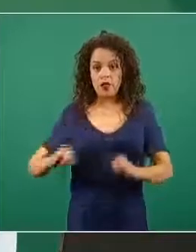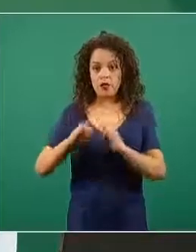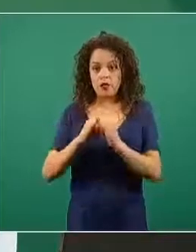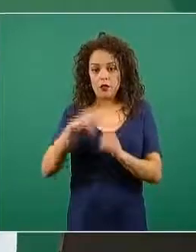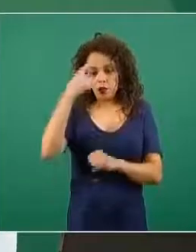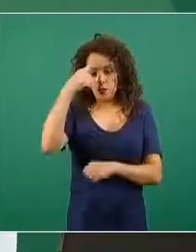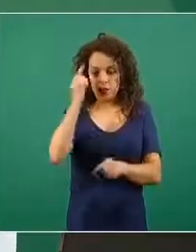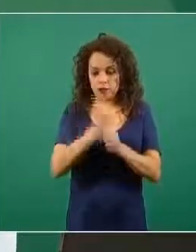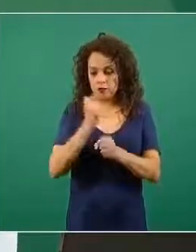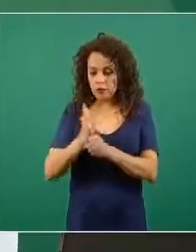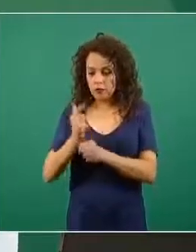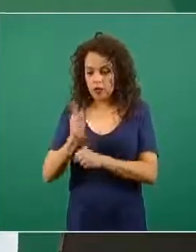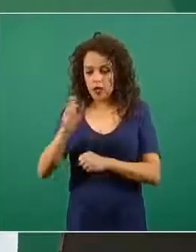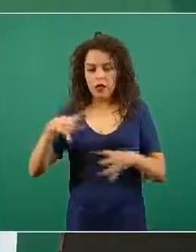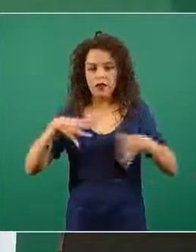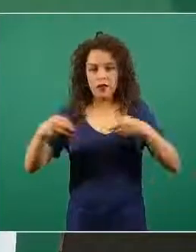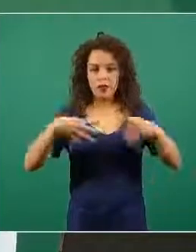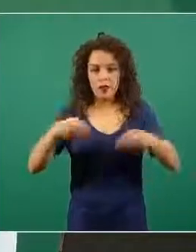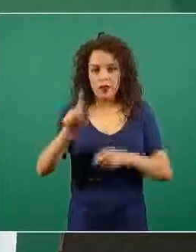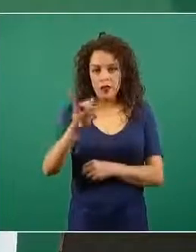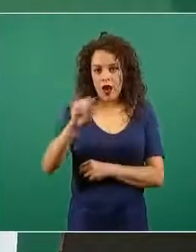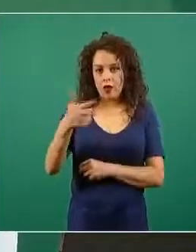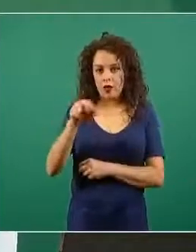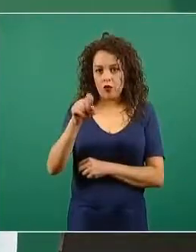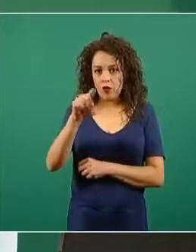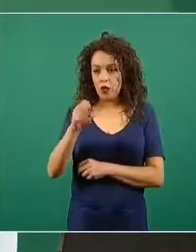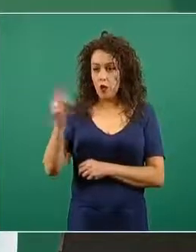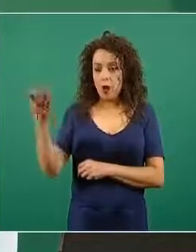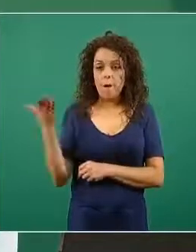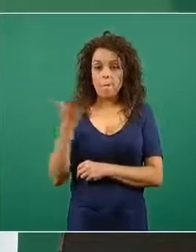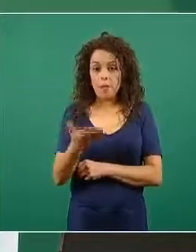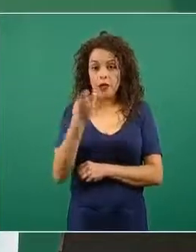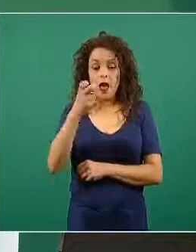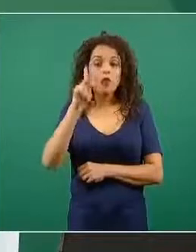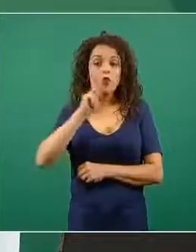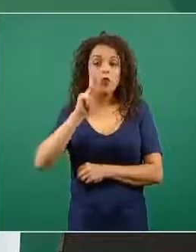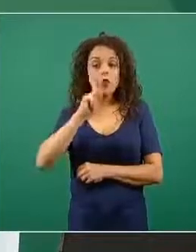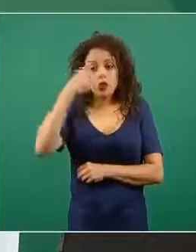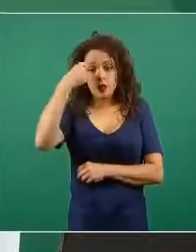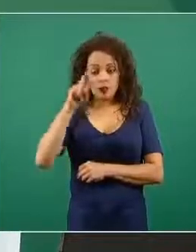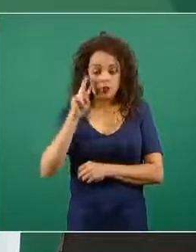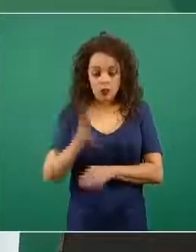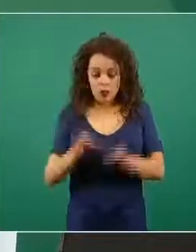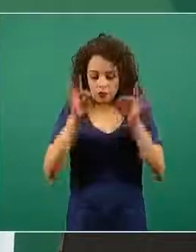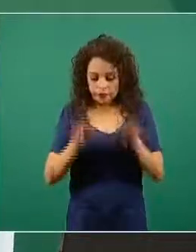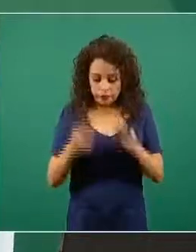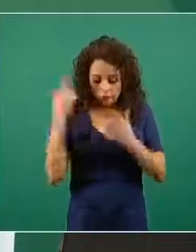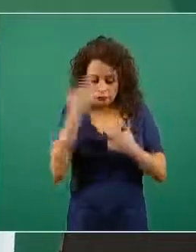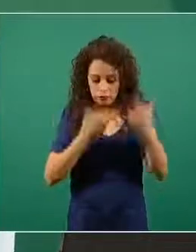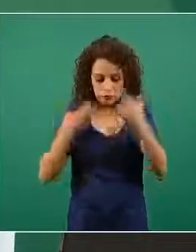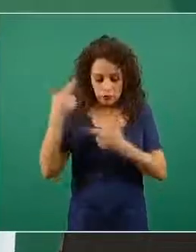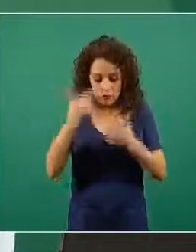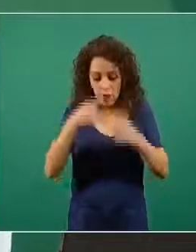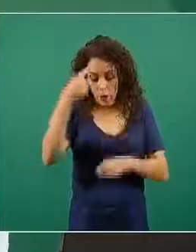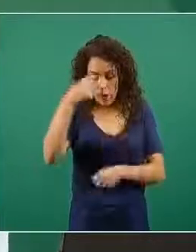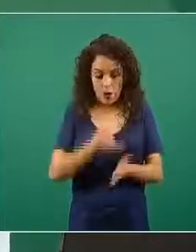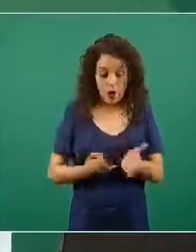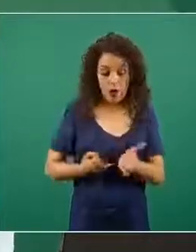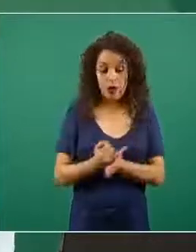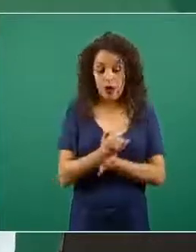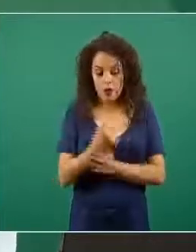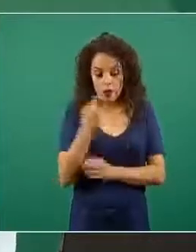Referencia Epidemiológico solicitó formalmente esas muestras para poder hacer el análisis y definir